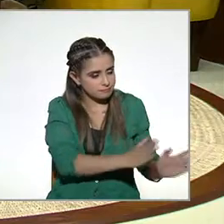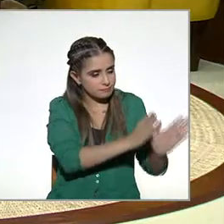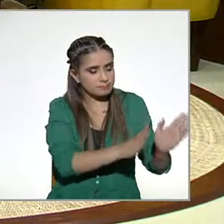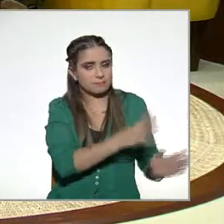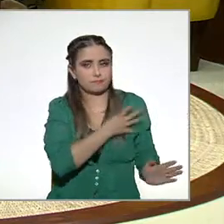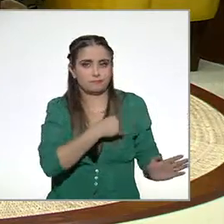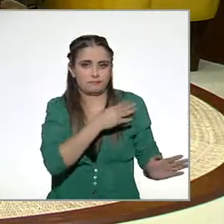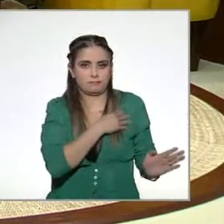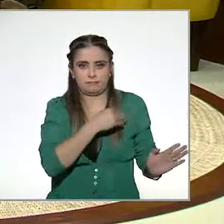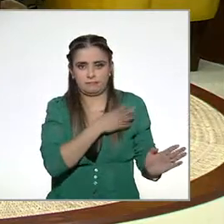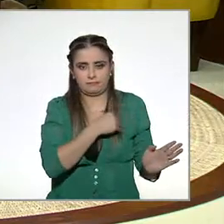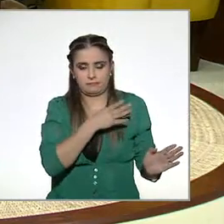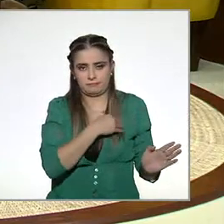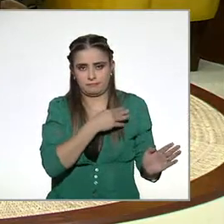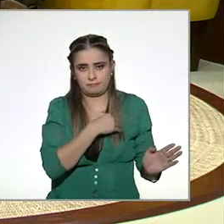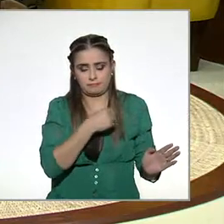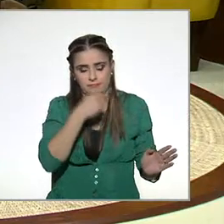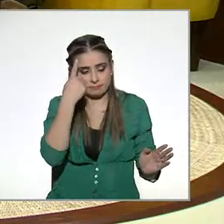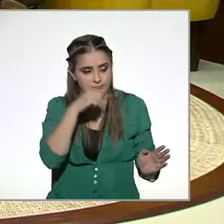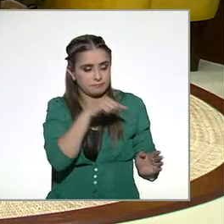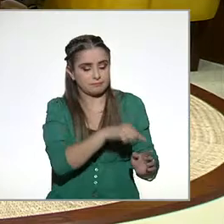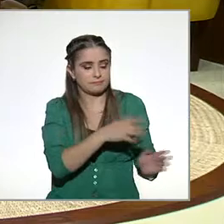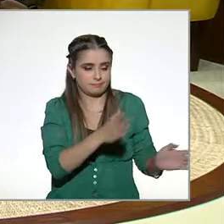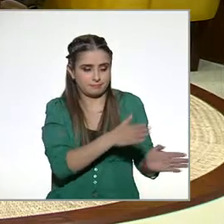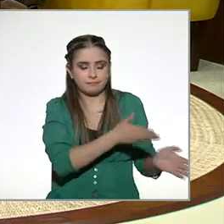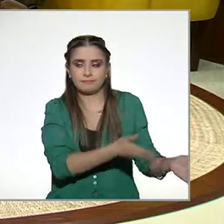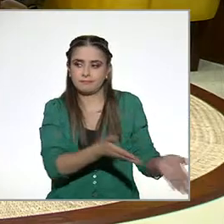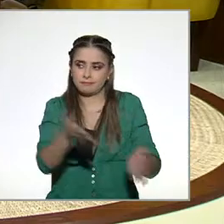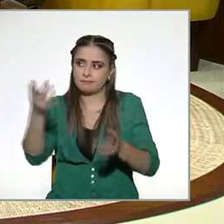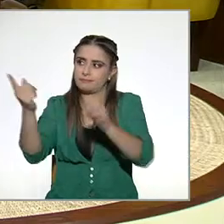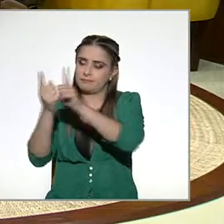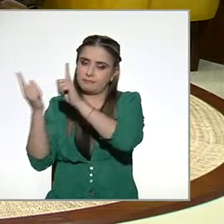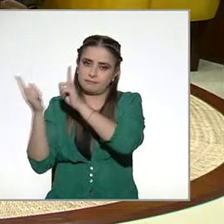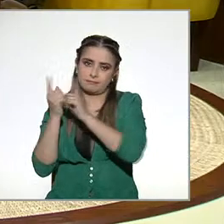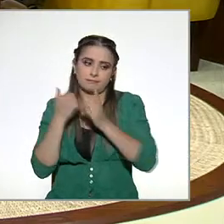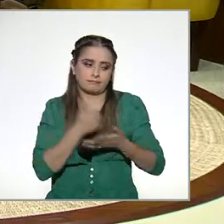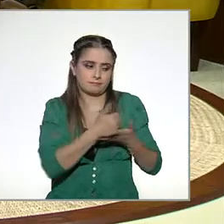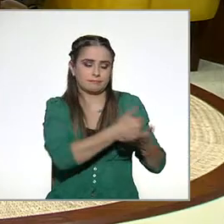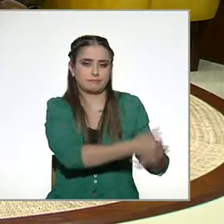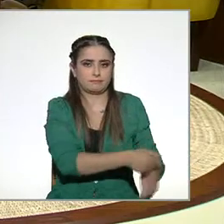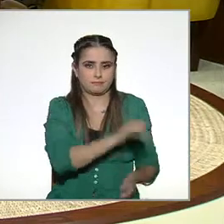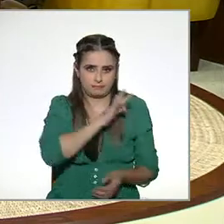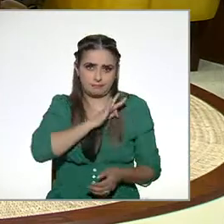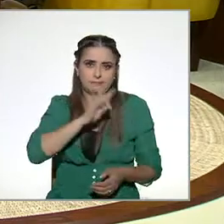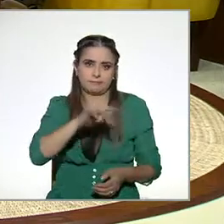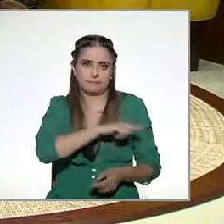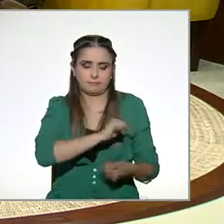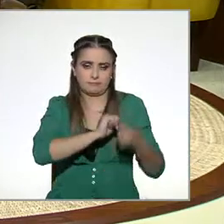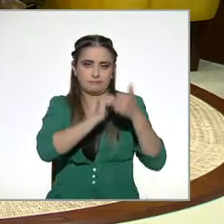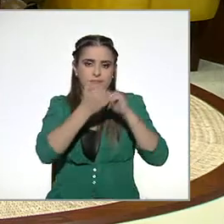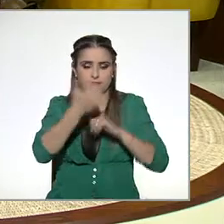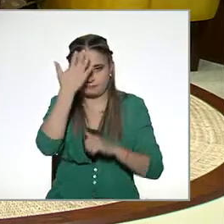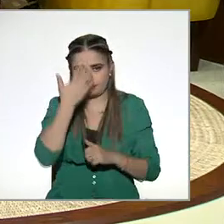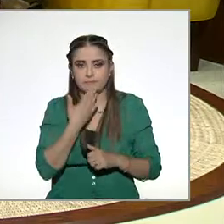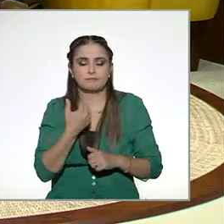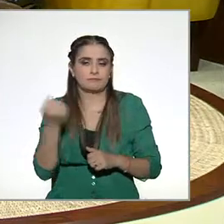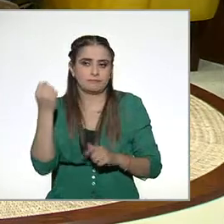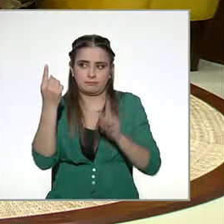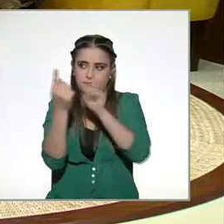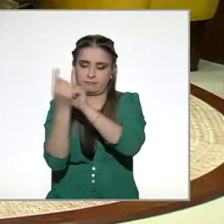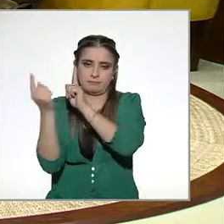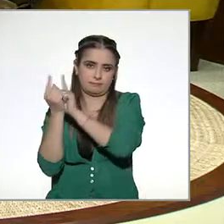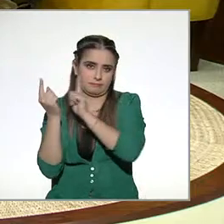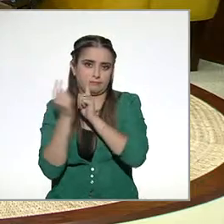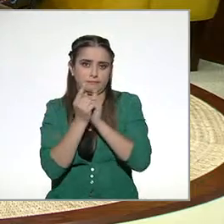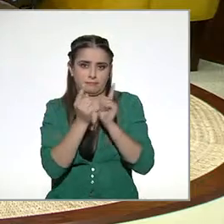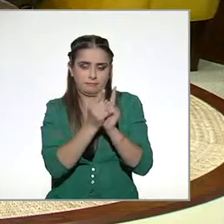partir para ver cómo se juega eso hoy en mi hijo y a partir de eso ayudarle a ver qué requiere. Pero no en función de lo que